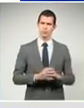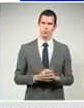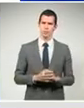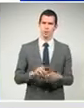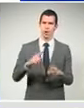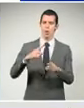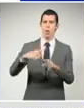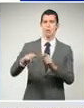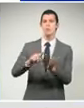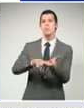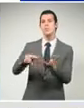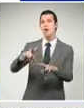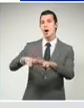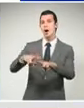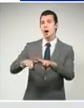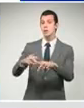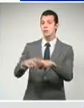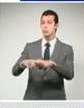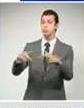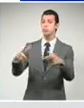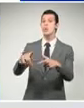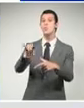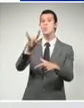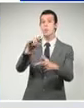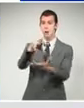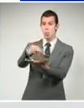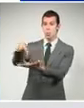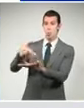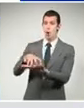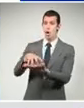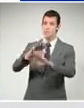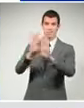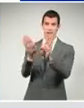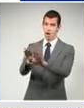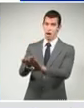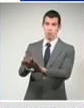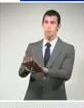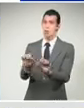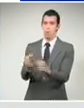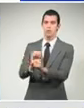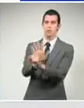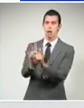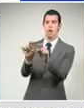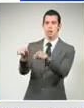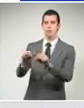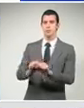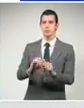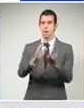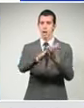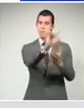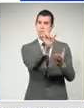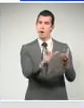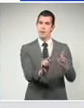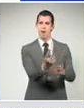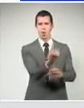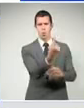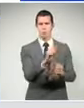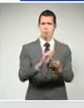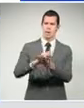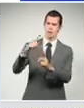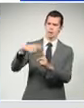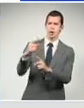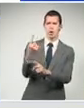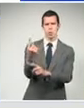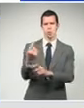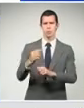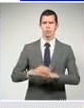Habana incrementa a 9 eventos, la provincia de Mayabeque con 1, Matanzas con 1, al cual